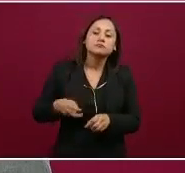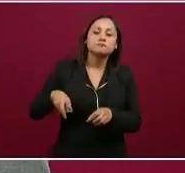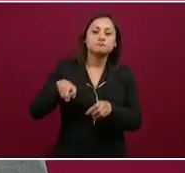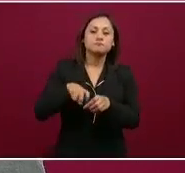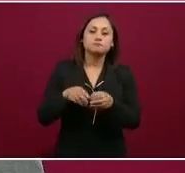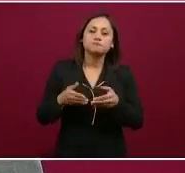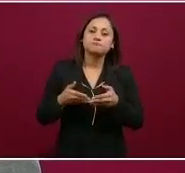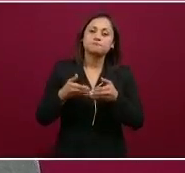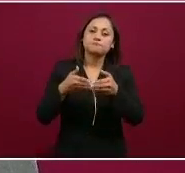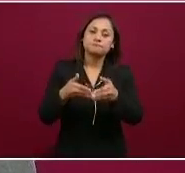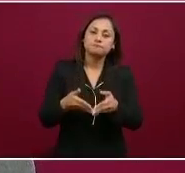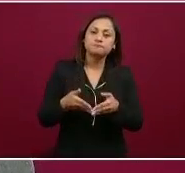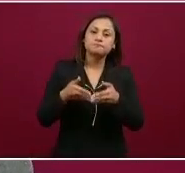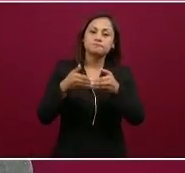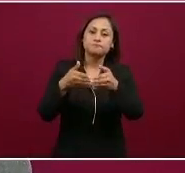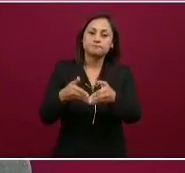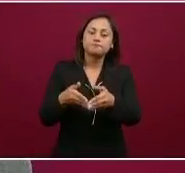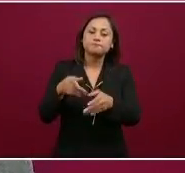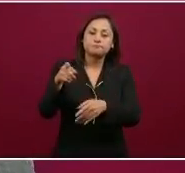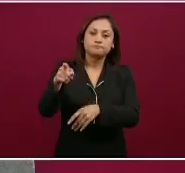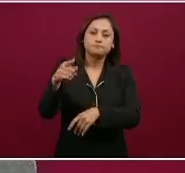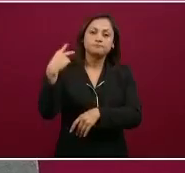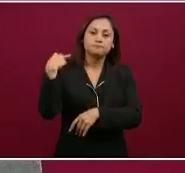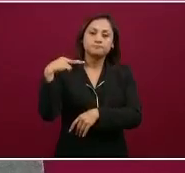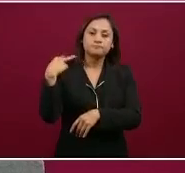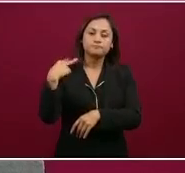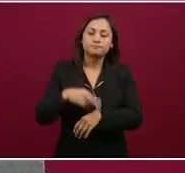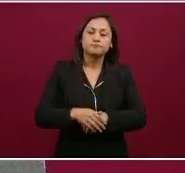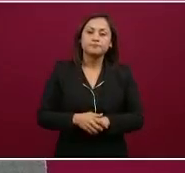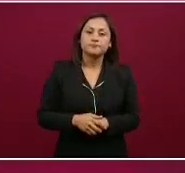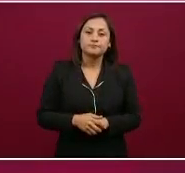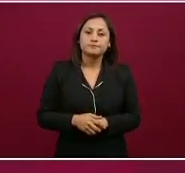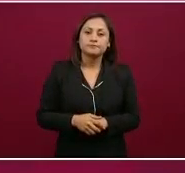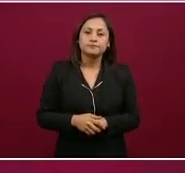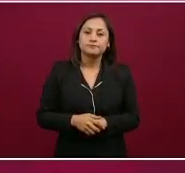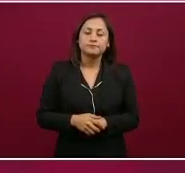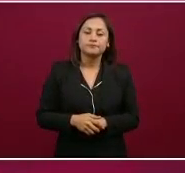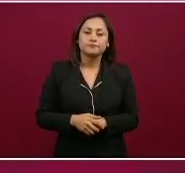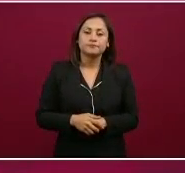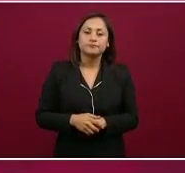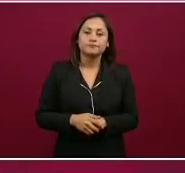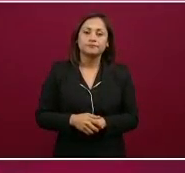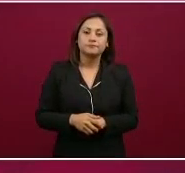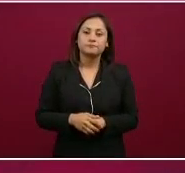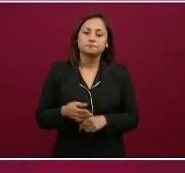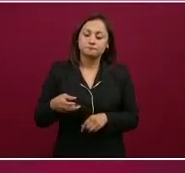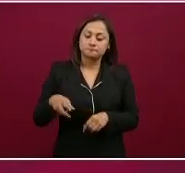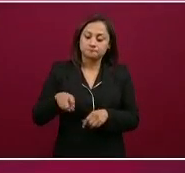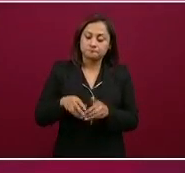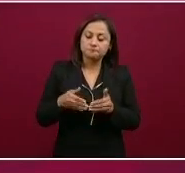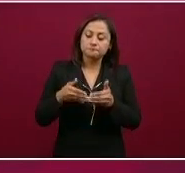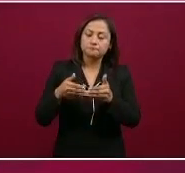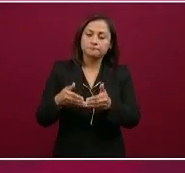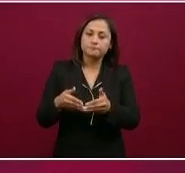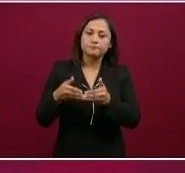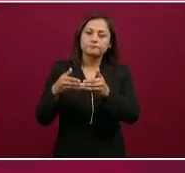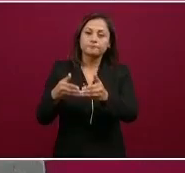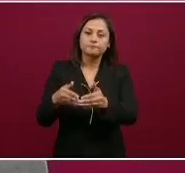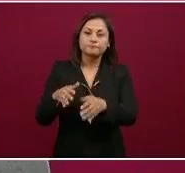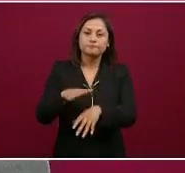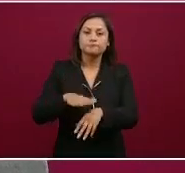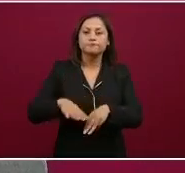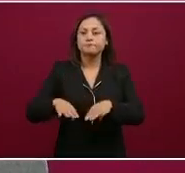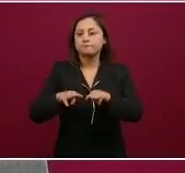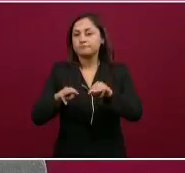vamos a navegar y vamos a estar en el mar, y es el Día de